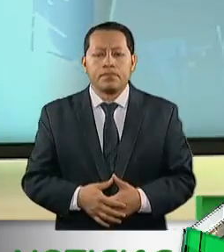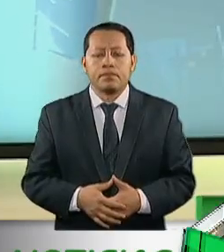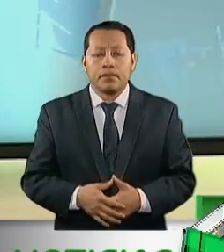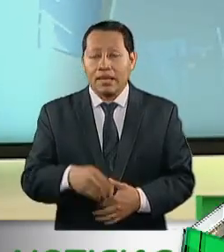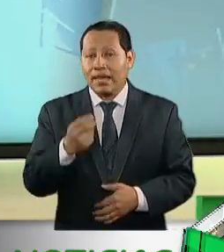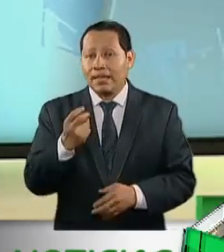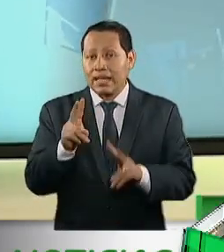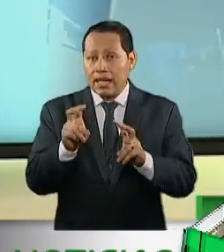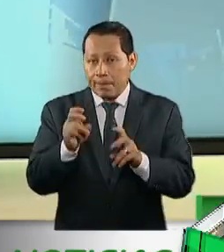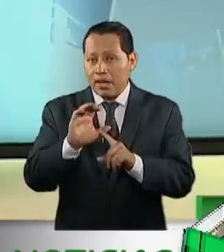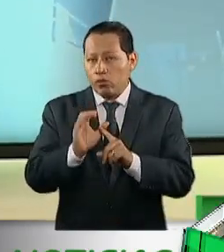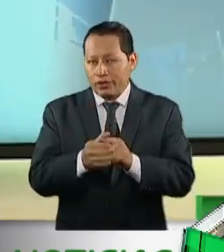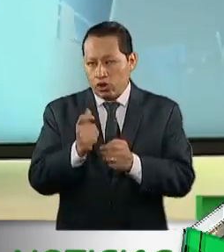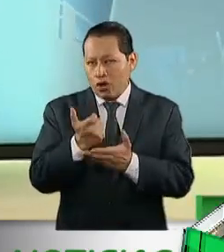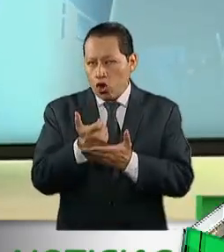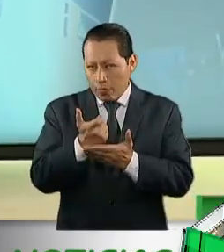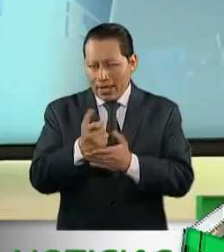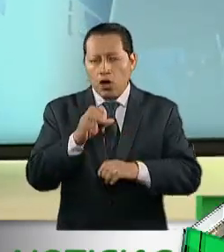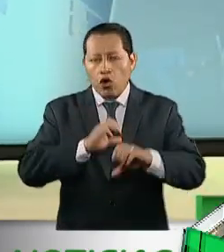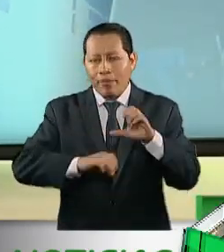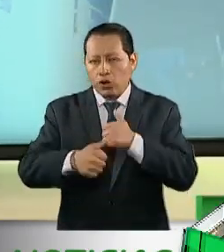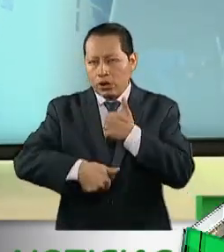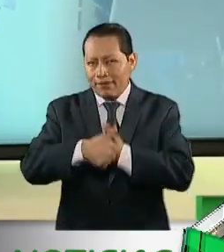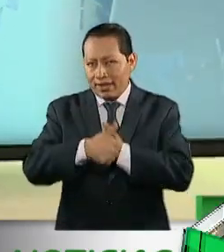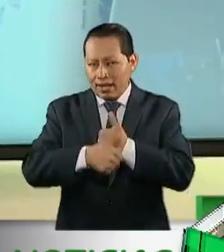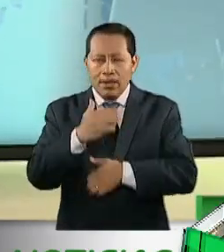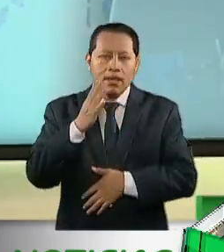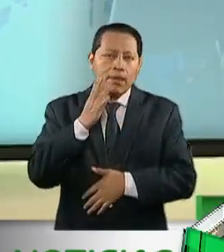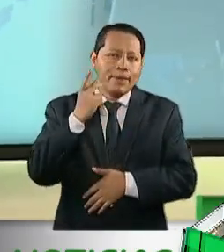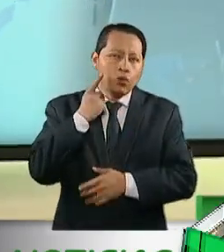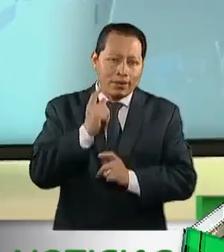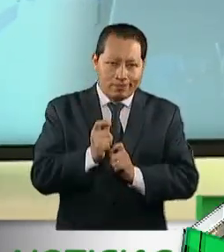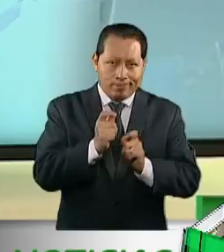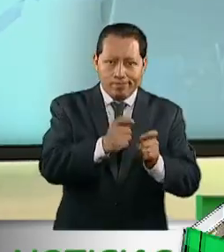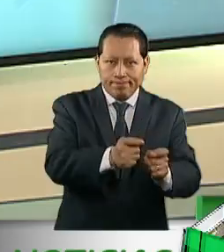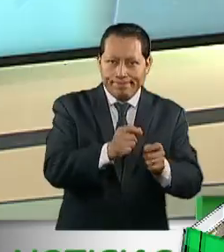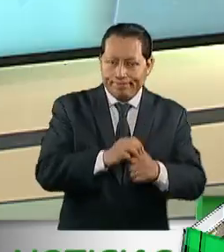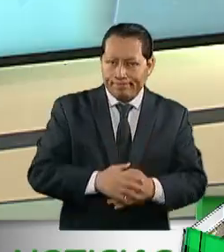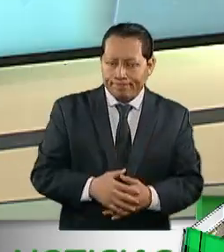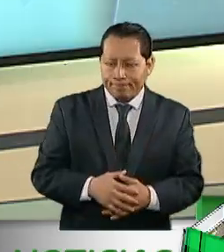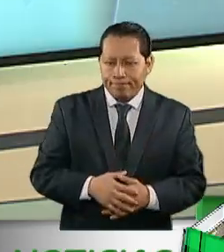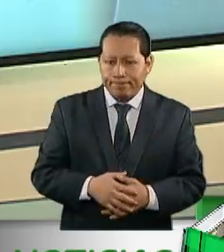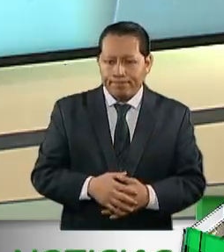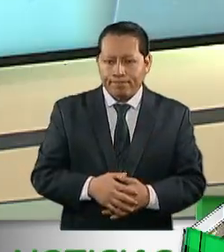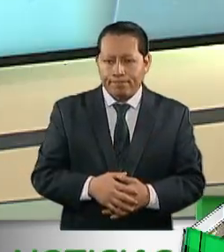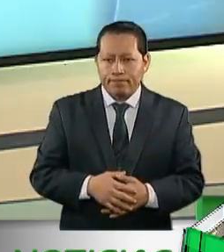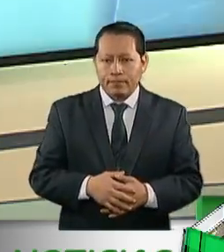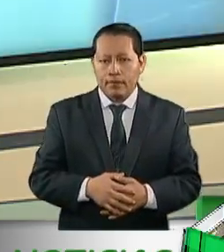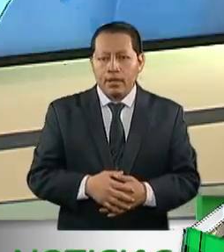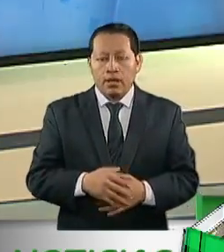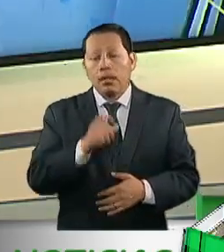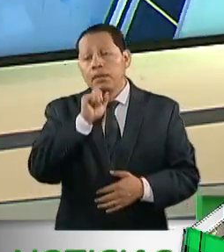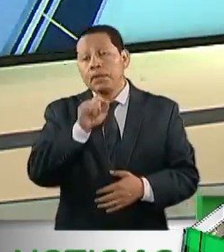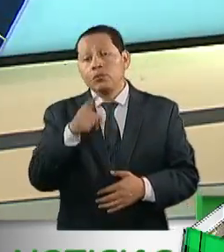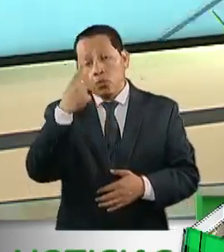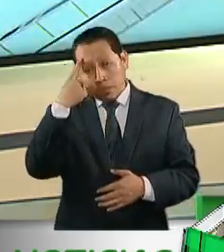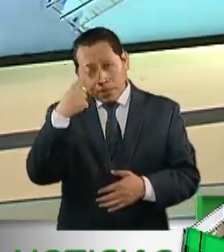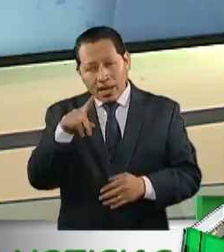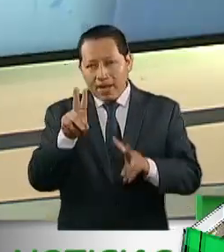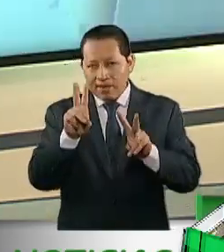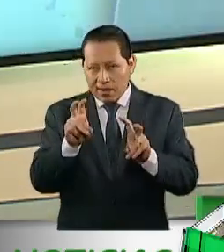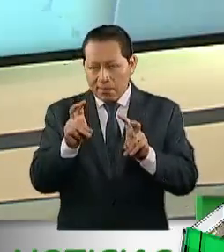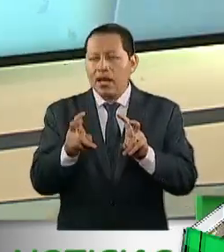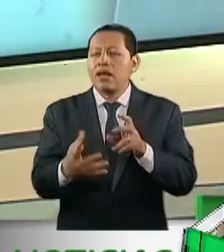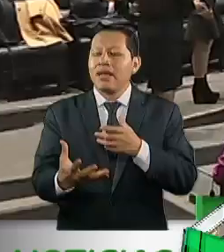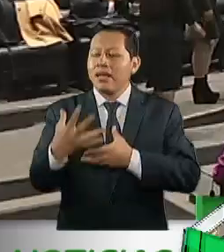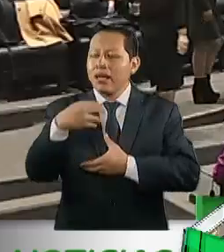Se turnó la Comisión de Economía, Comercio y Competitividad de la Cámara de Diputados. Y también para incorporar los criterios de